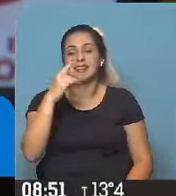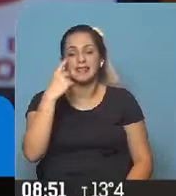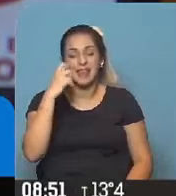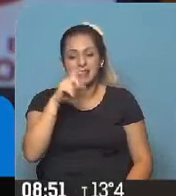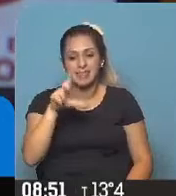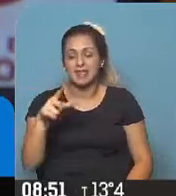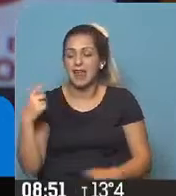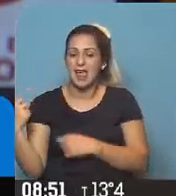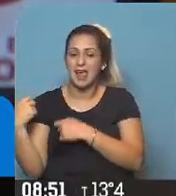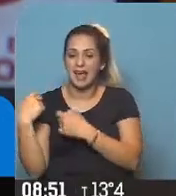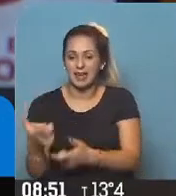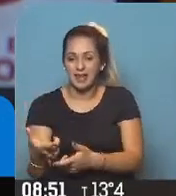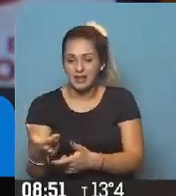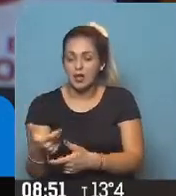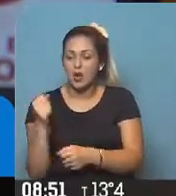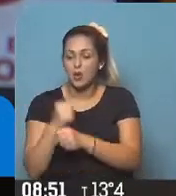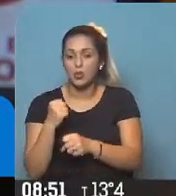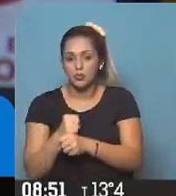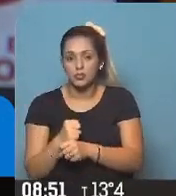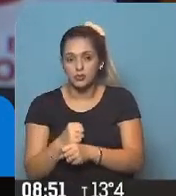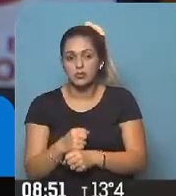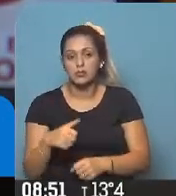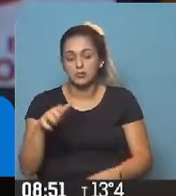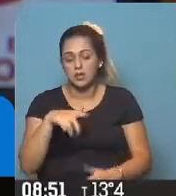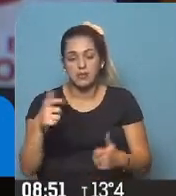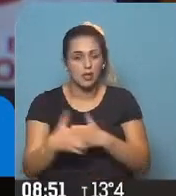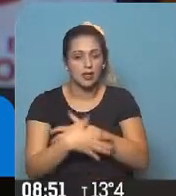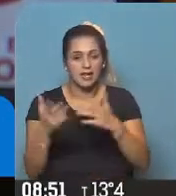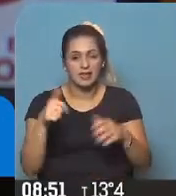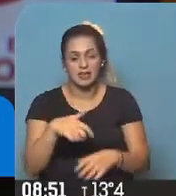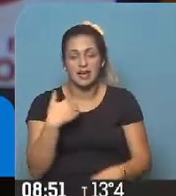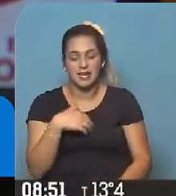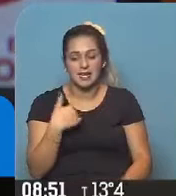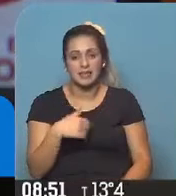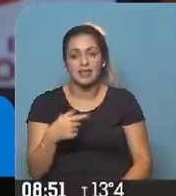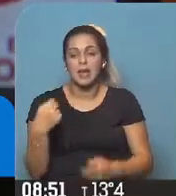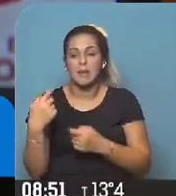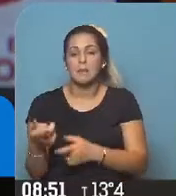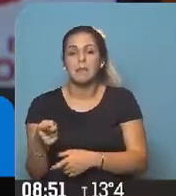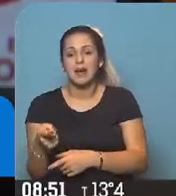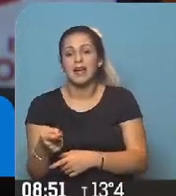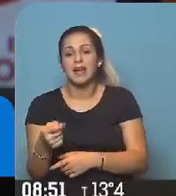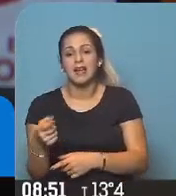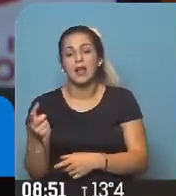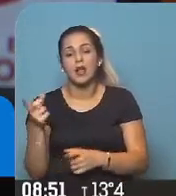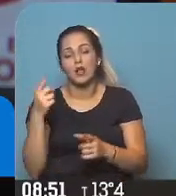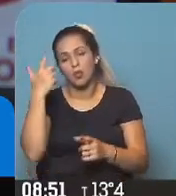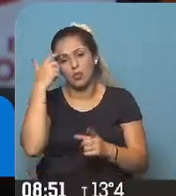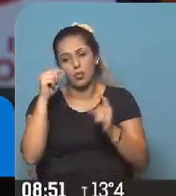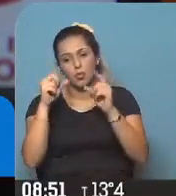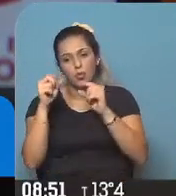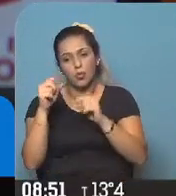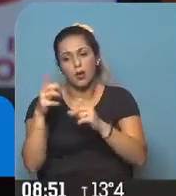dentro de una gran estancia que tiene, un puesto llamado La Rufina, en una estancia de la Argentina, para que le cure los dolores de cabeza